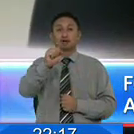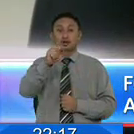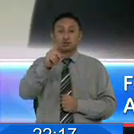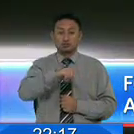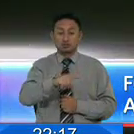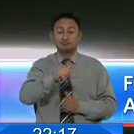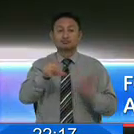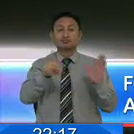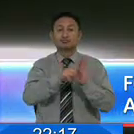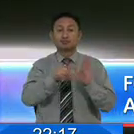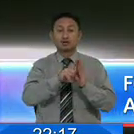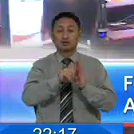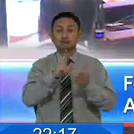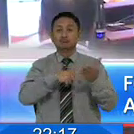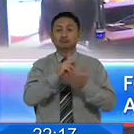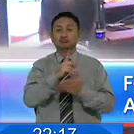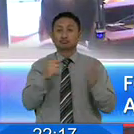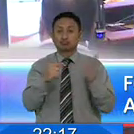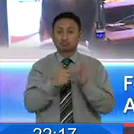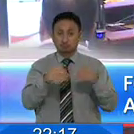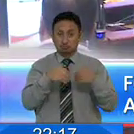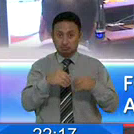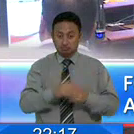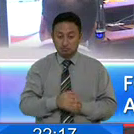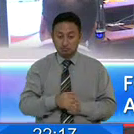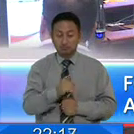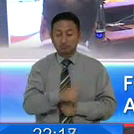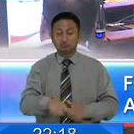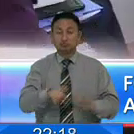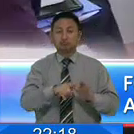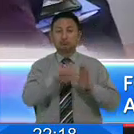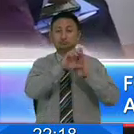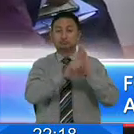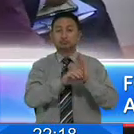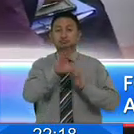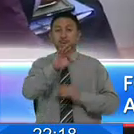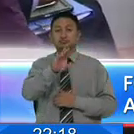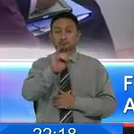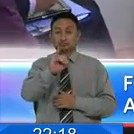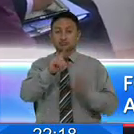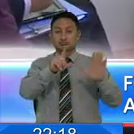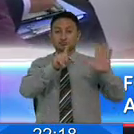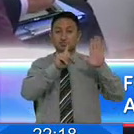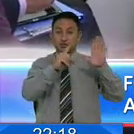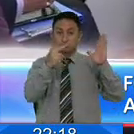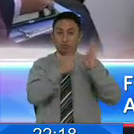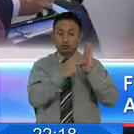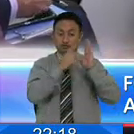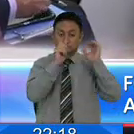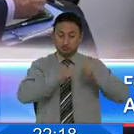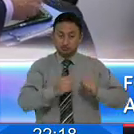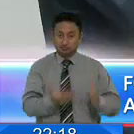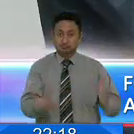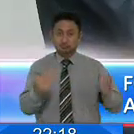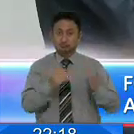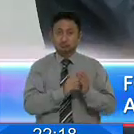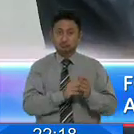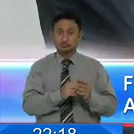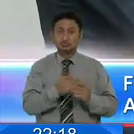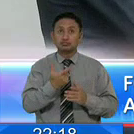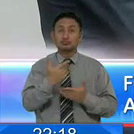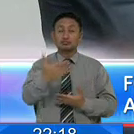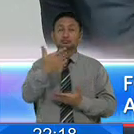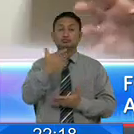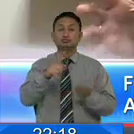Ley de Simplificación Tributaria, que se enmarca dentro de los 6 pilares de la Carta de Intención del FMI, que señala que se debe restaurar la prudencia en la